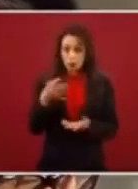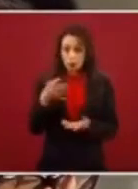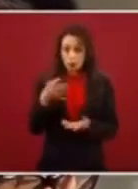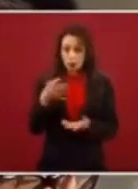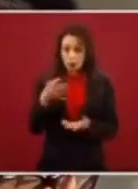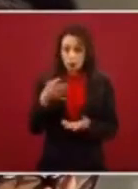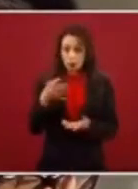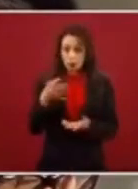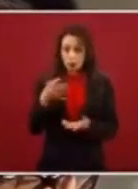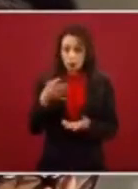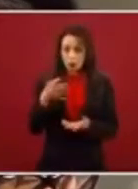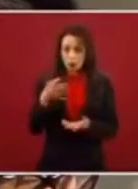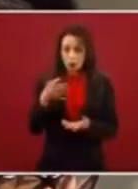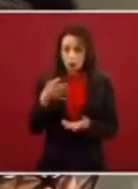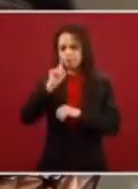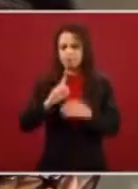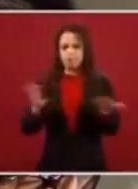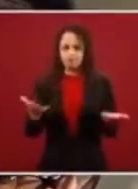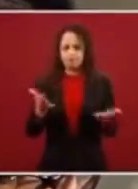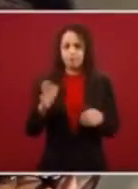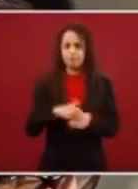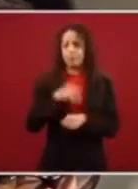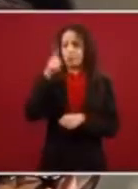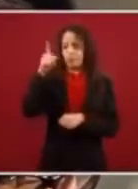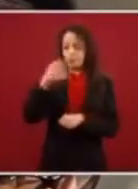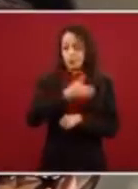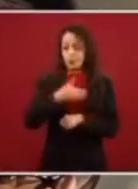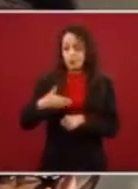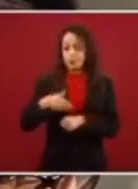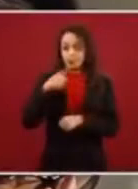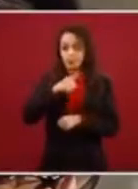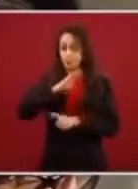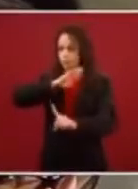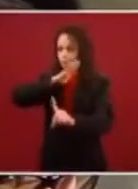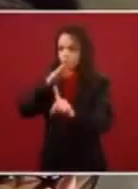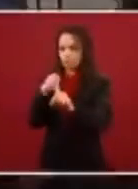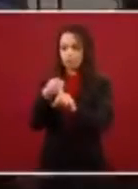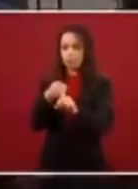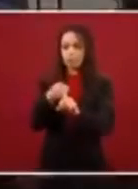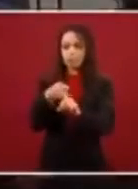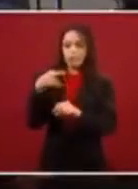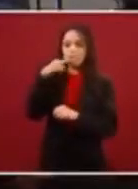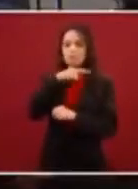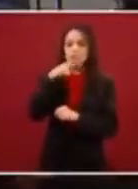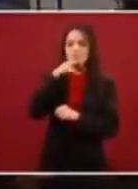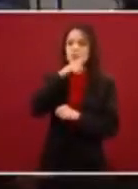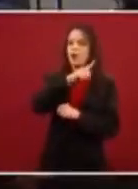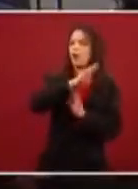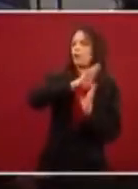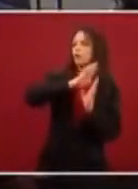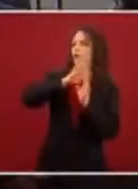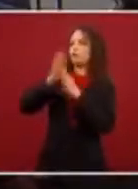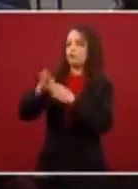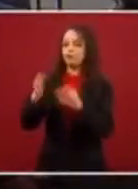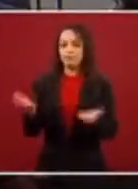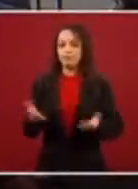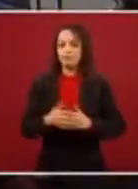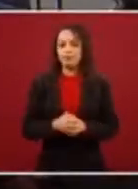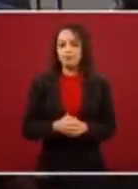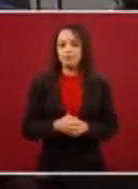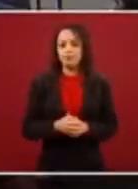ni lastimar, porque es el presidente, inmediatamente todo el mundo, ¡fum! Lo interpretó desgraciadamente. Ahí sí no estoy de acuerdo